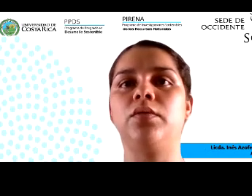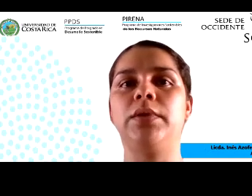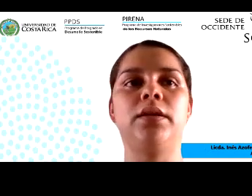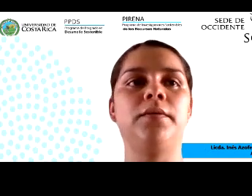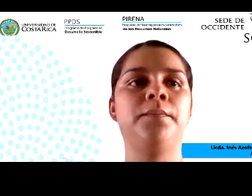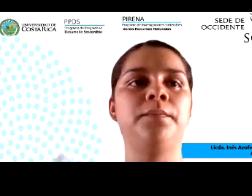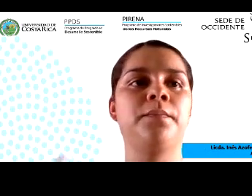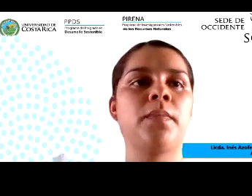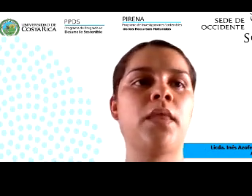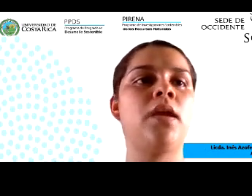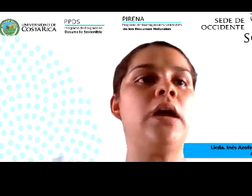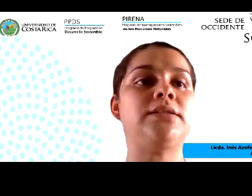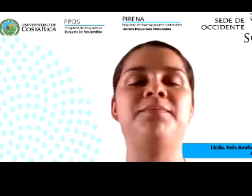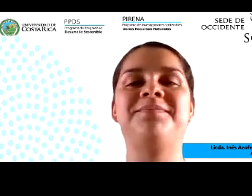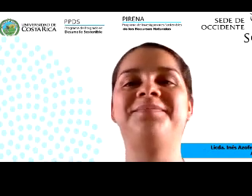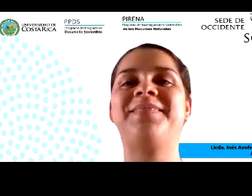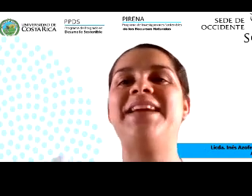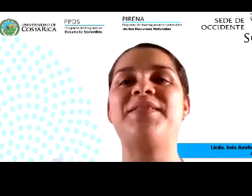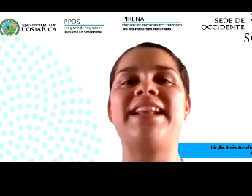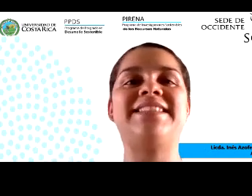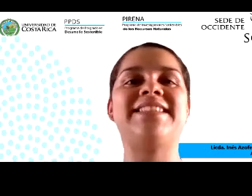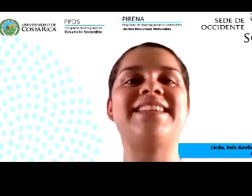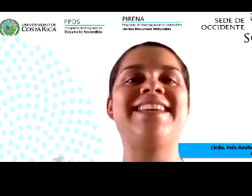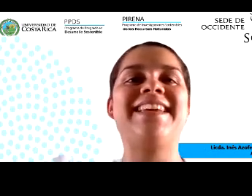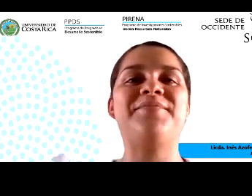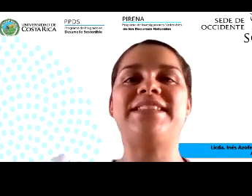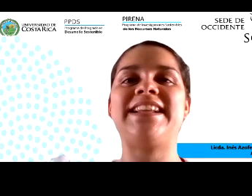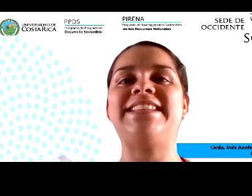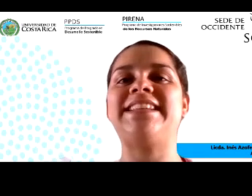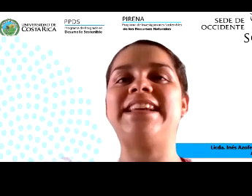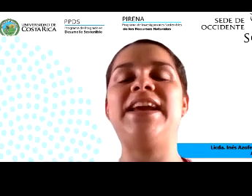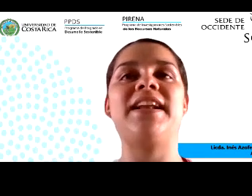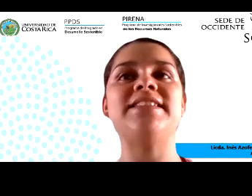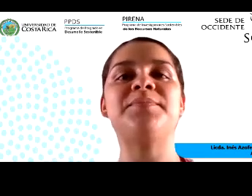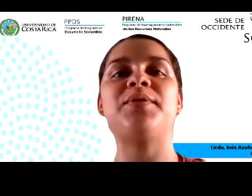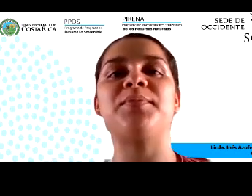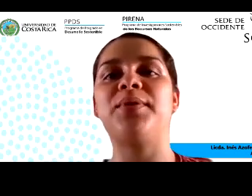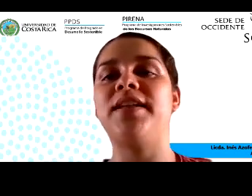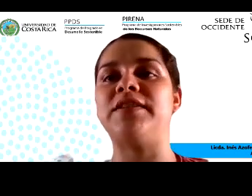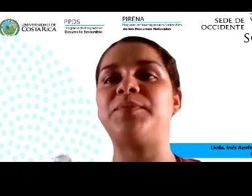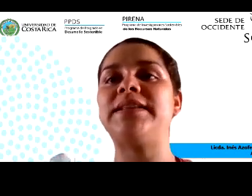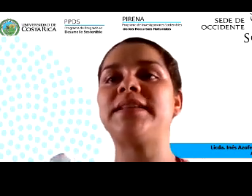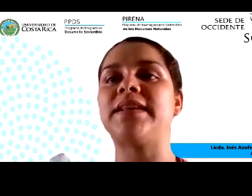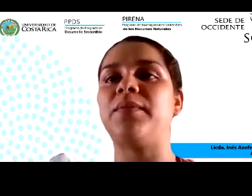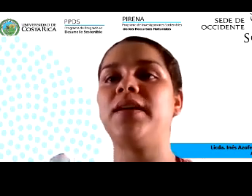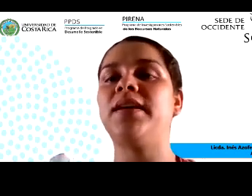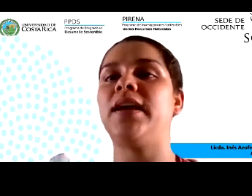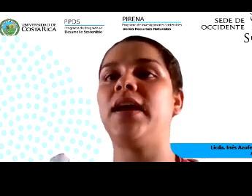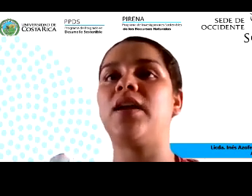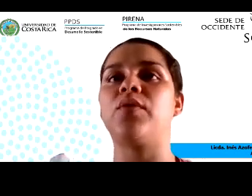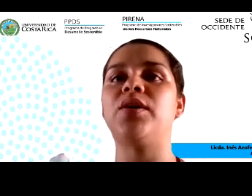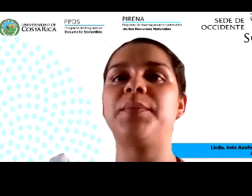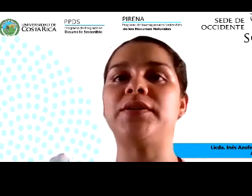Inés, tienes el micrófono apagado. Ay, sí. Gracias. Muchas gracias. Gracias por las respuestas